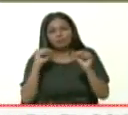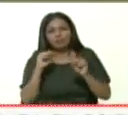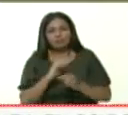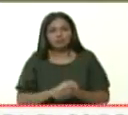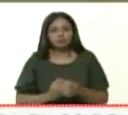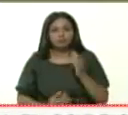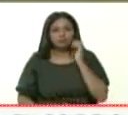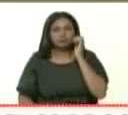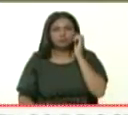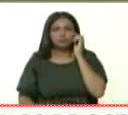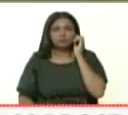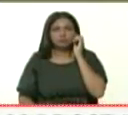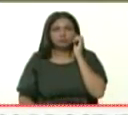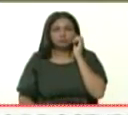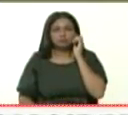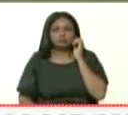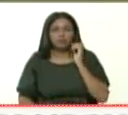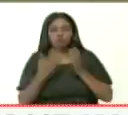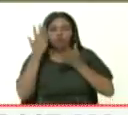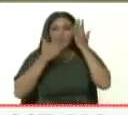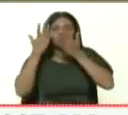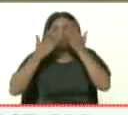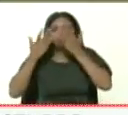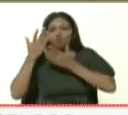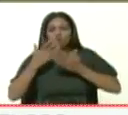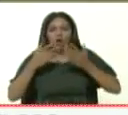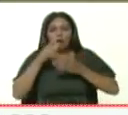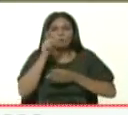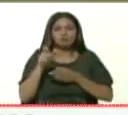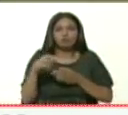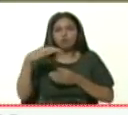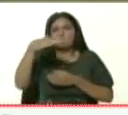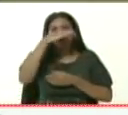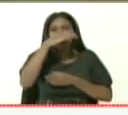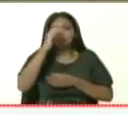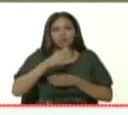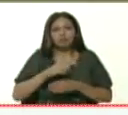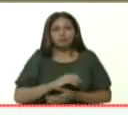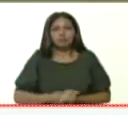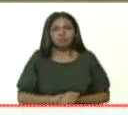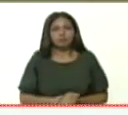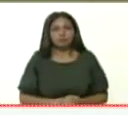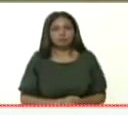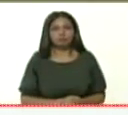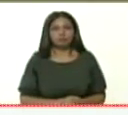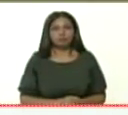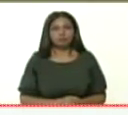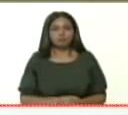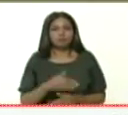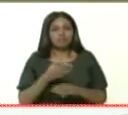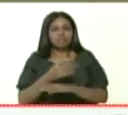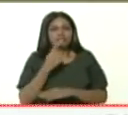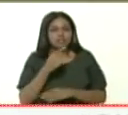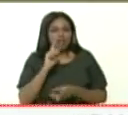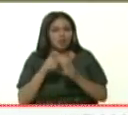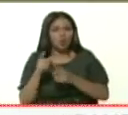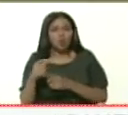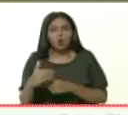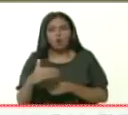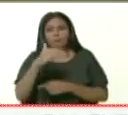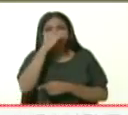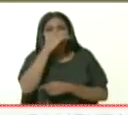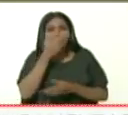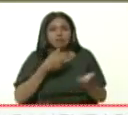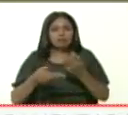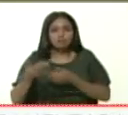de lavarle la cara a los paramilitares. Salen a decir que uno de los paramilitares que